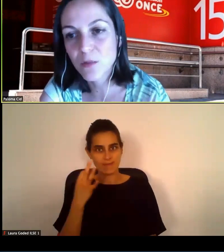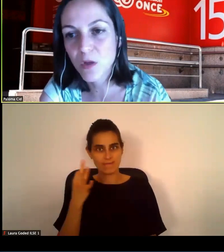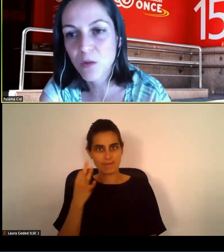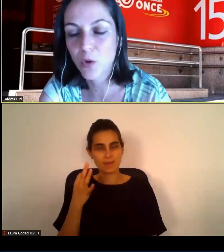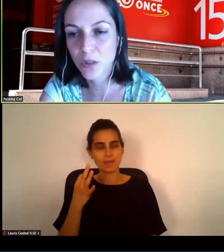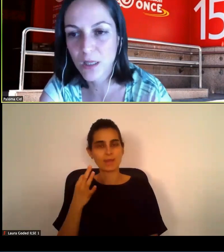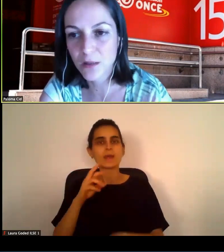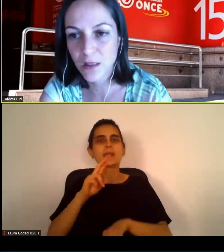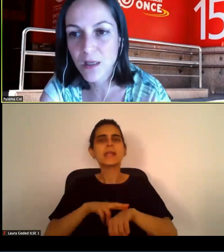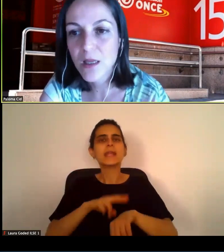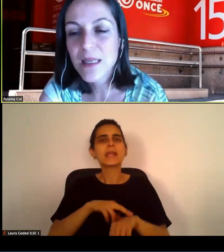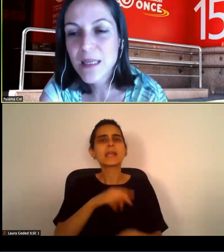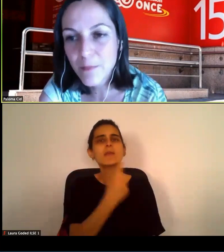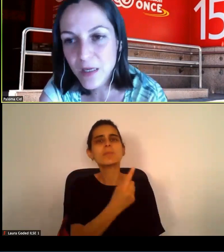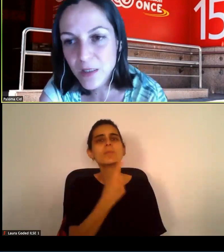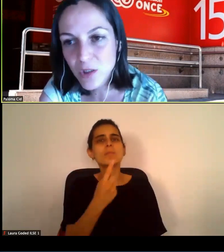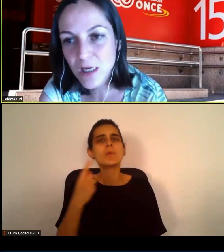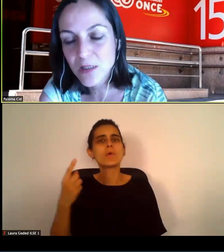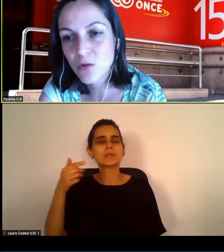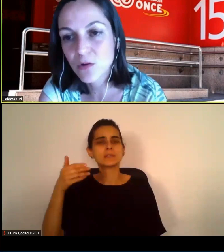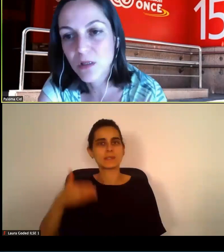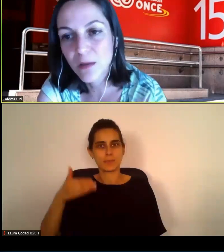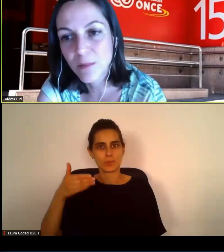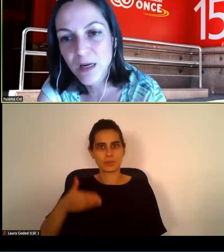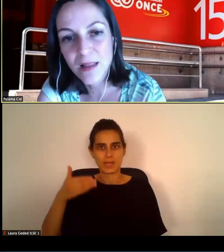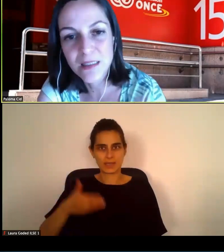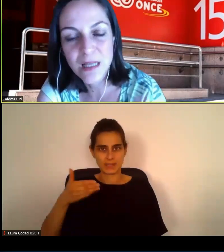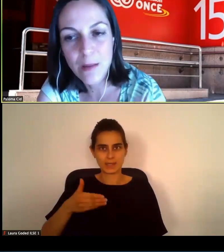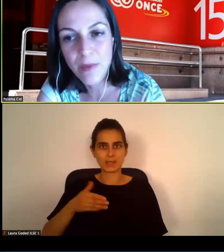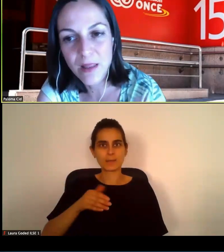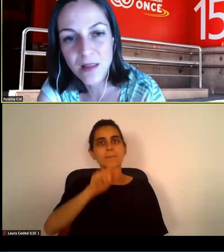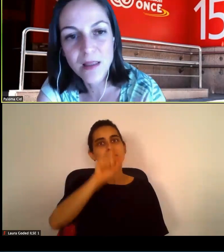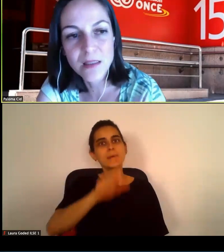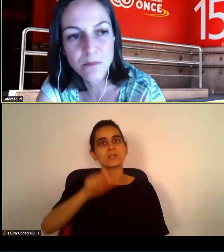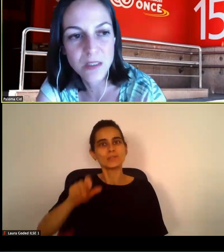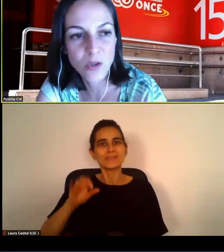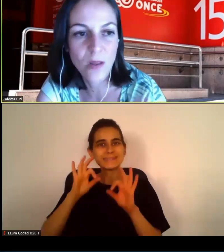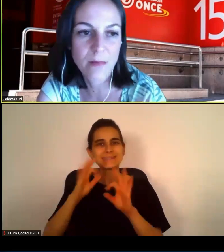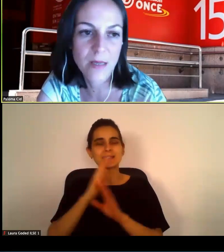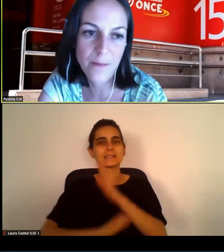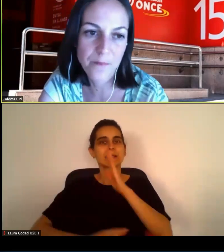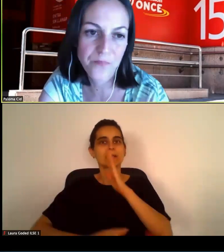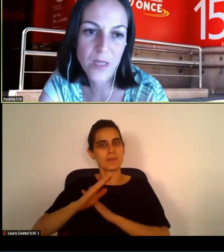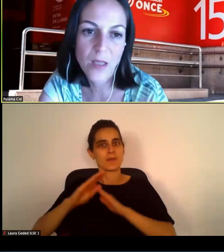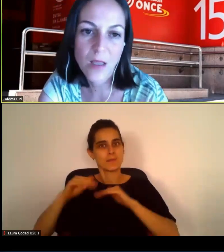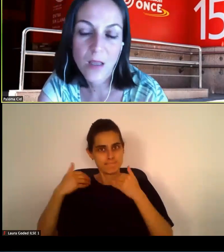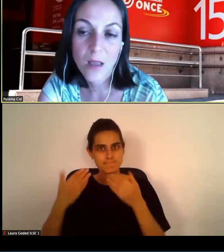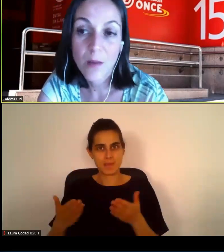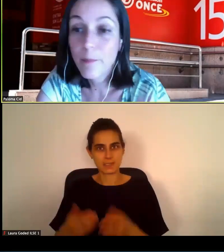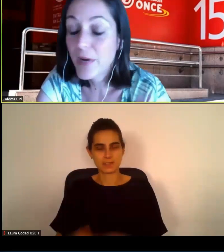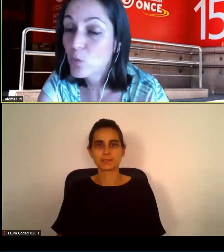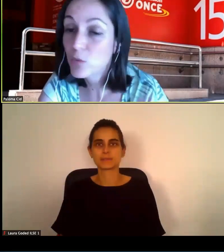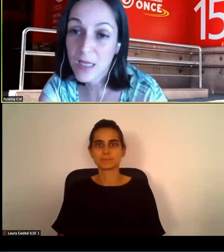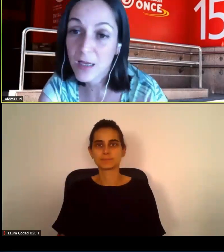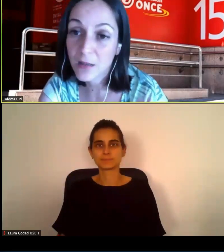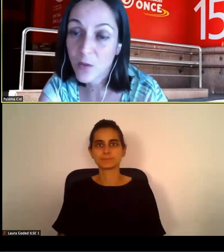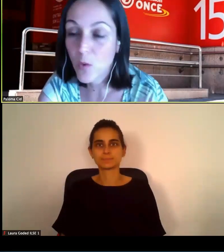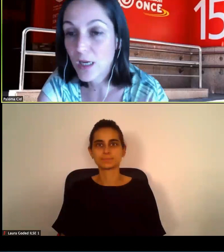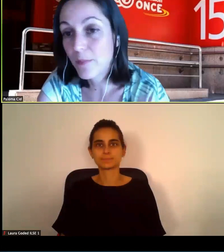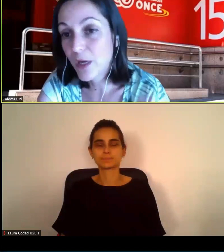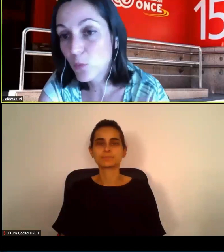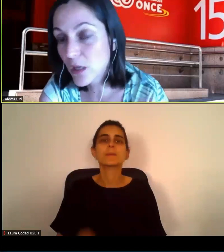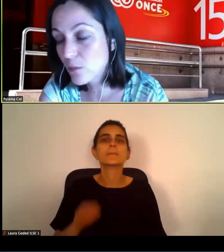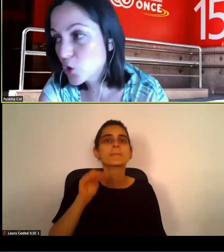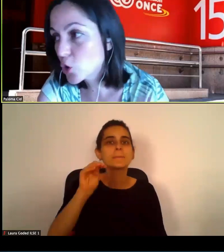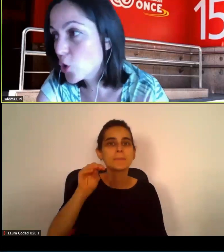persona es muy importante y en personas con determinadas discapacidades más todavía. Preguntar, igual